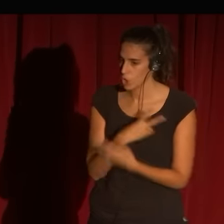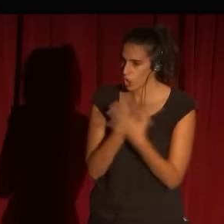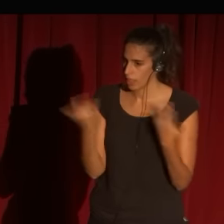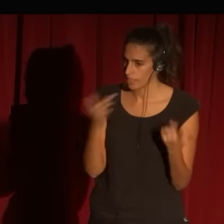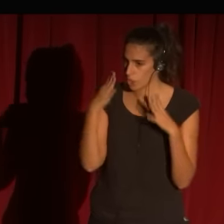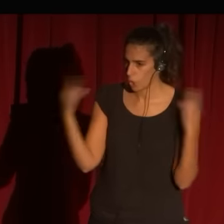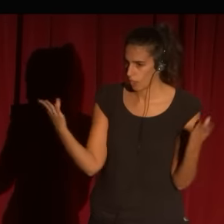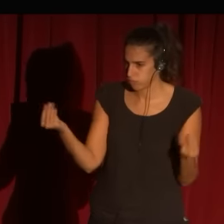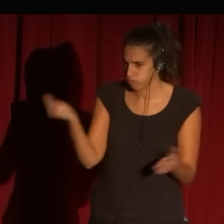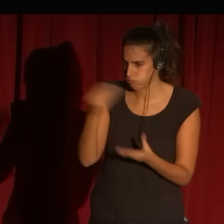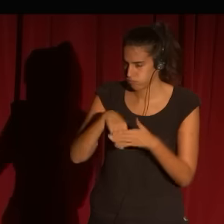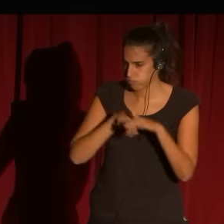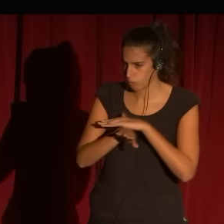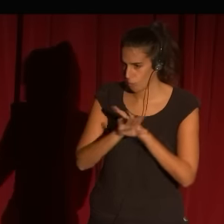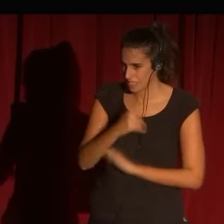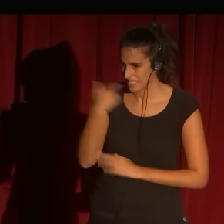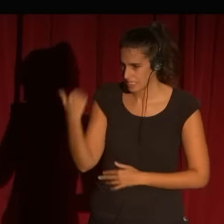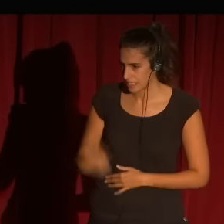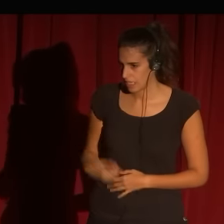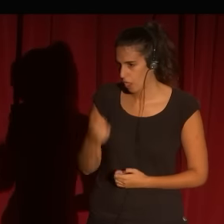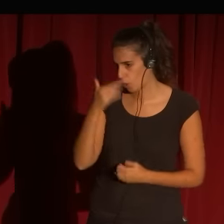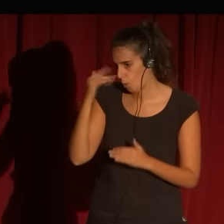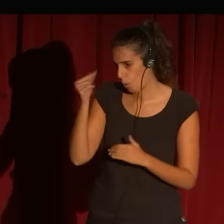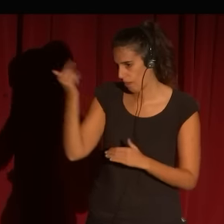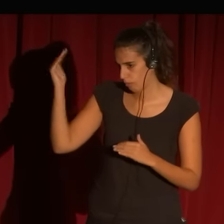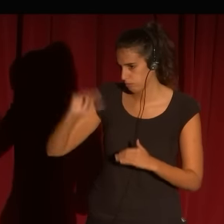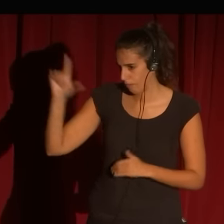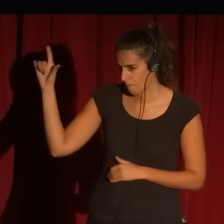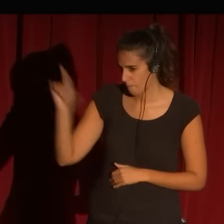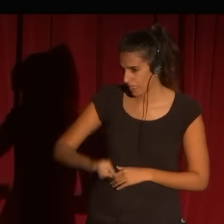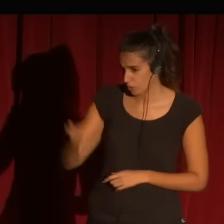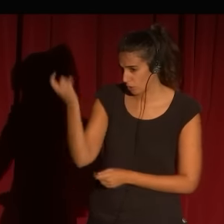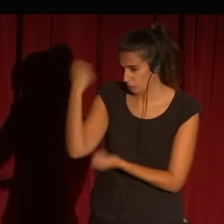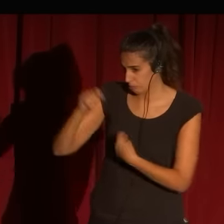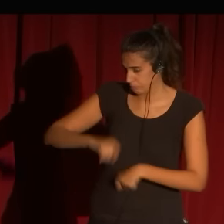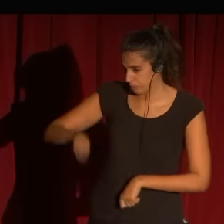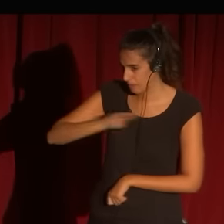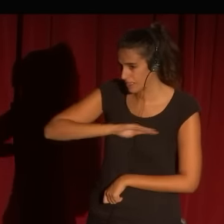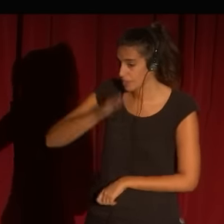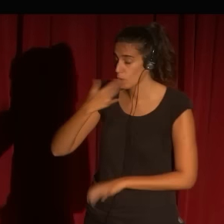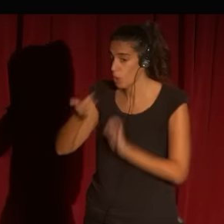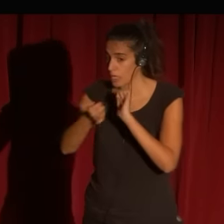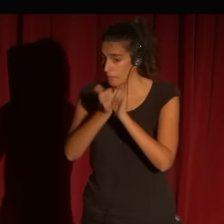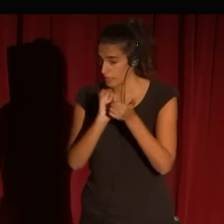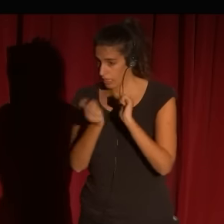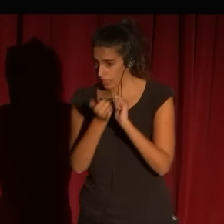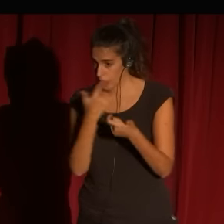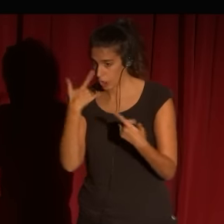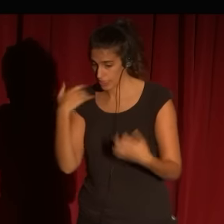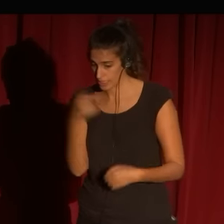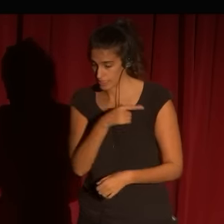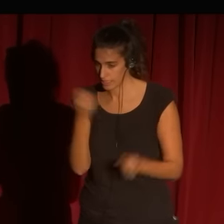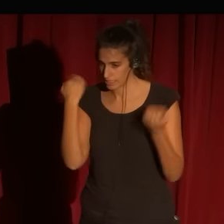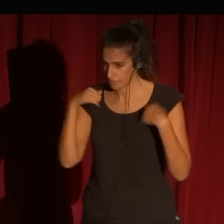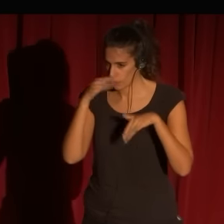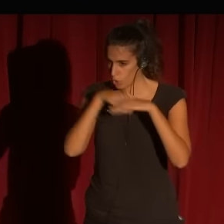grandes cantidades de porcelana que bajan mucho los precios y que se empiezan a difundir mucho pero lo hacen a imitación de esta práctica